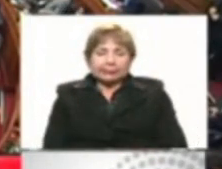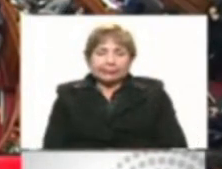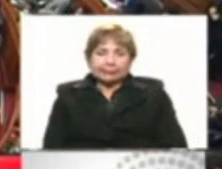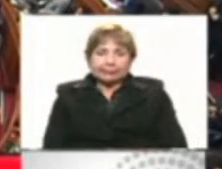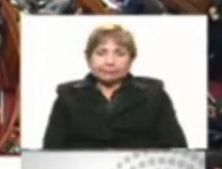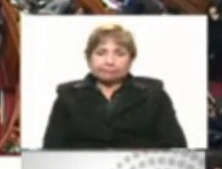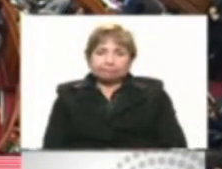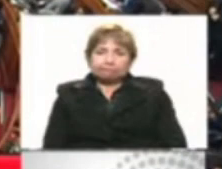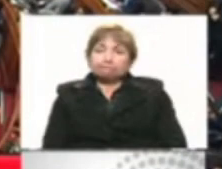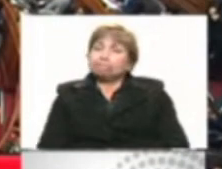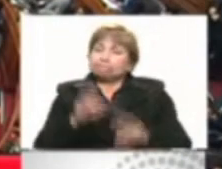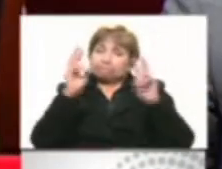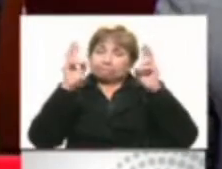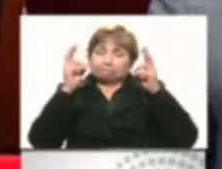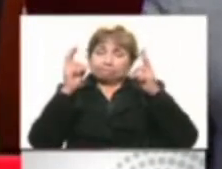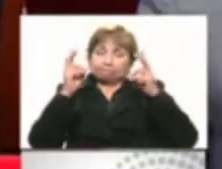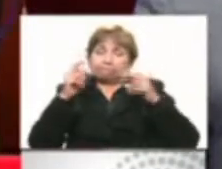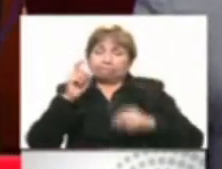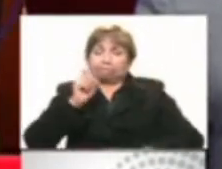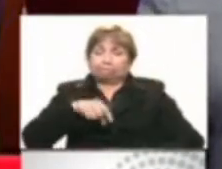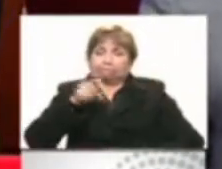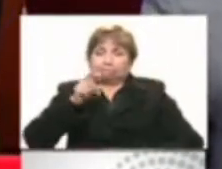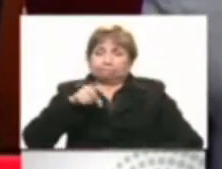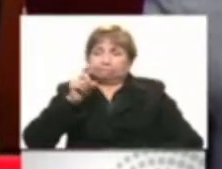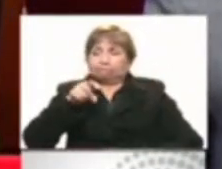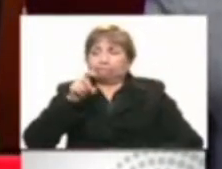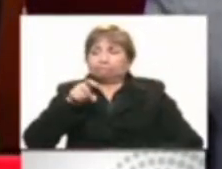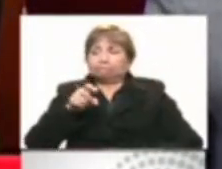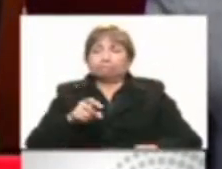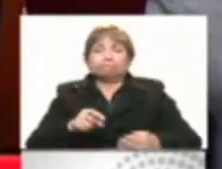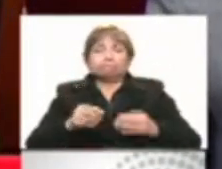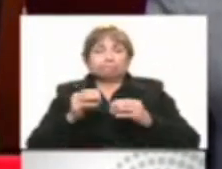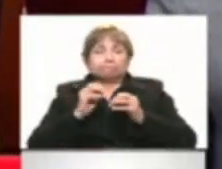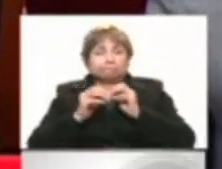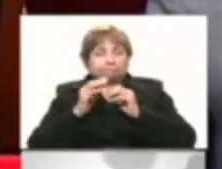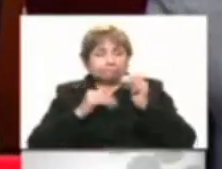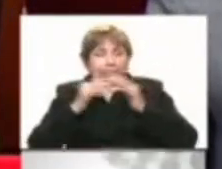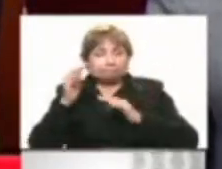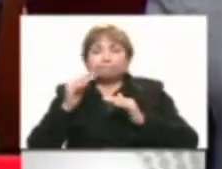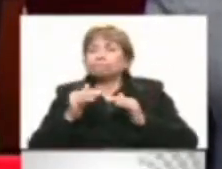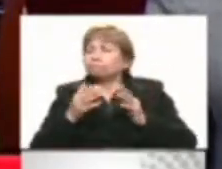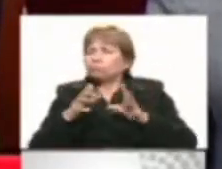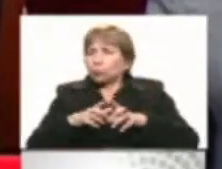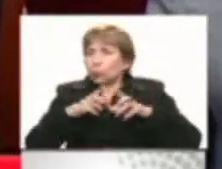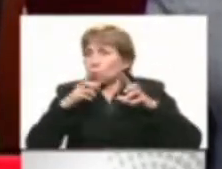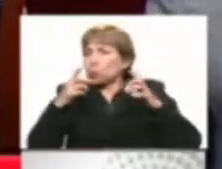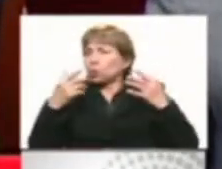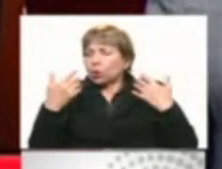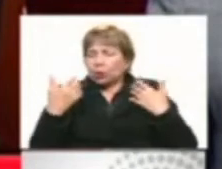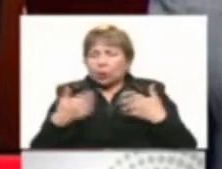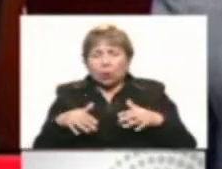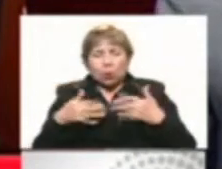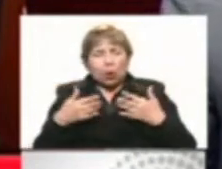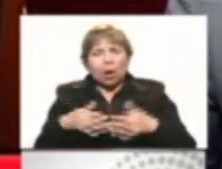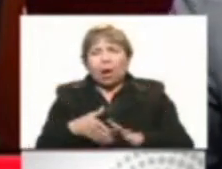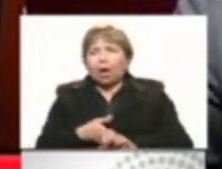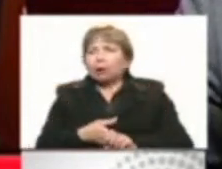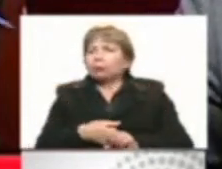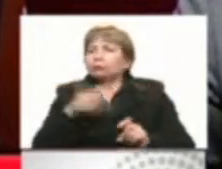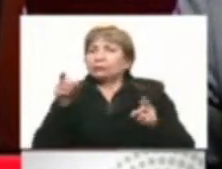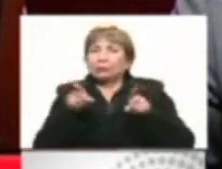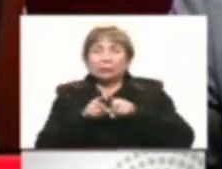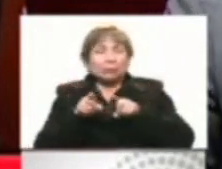El tema esencial, entonces, es que tenemos una necesidad de infraestructura y de inversión muy grande y al mismo tiempo